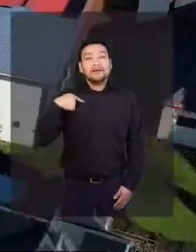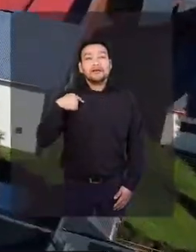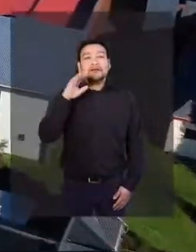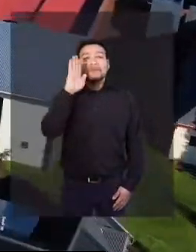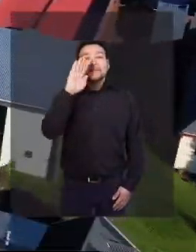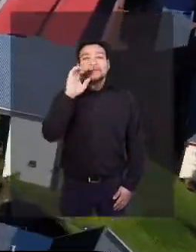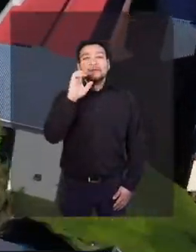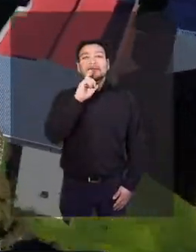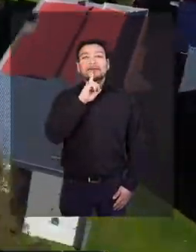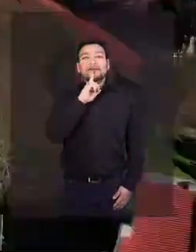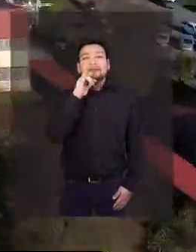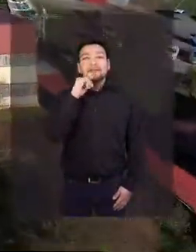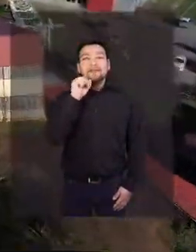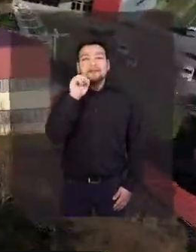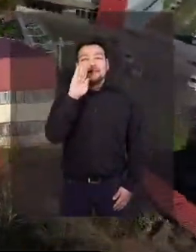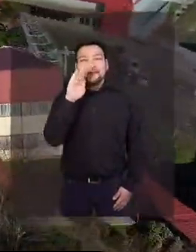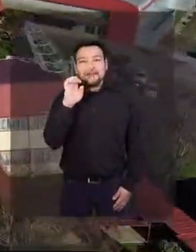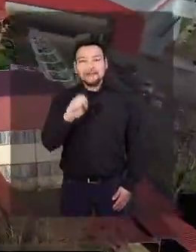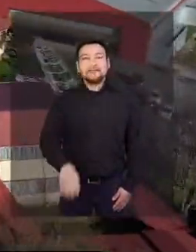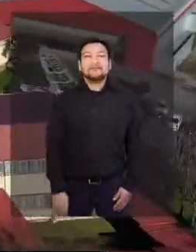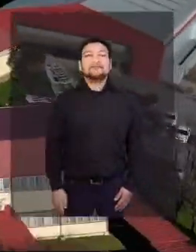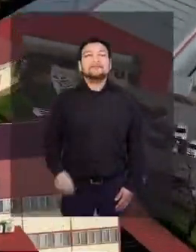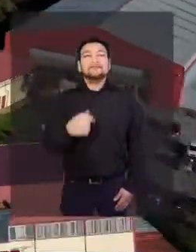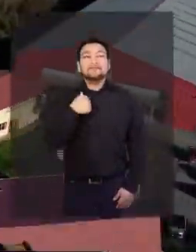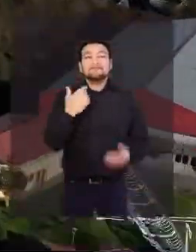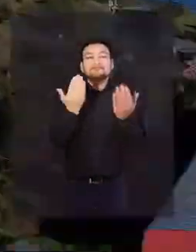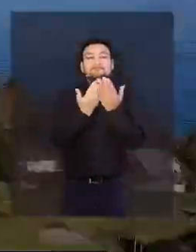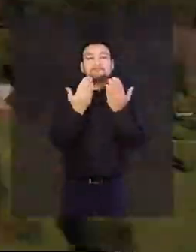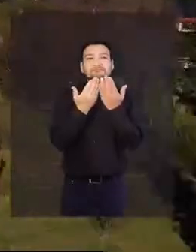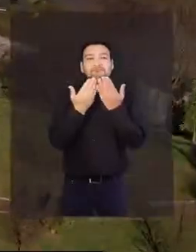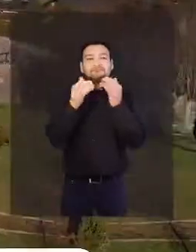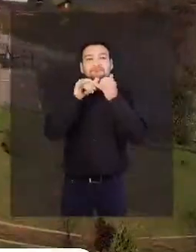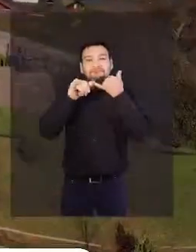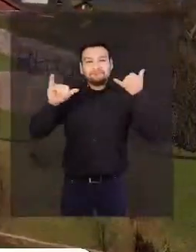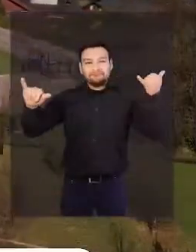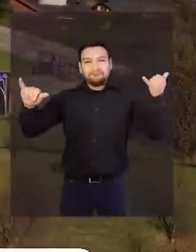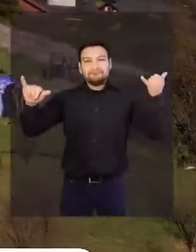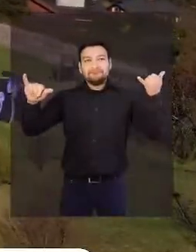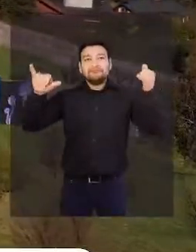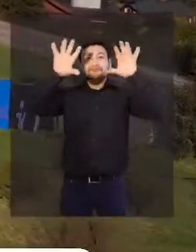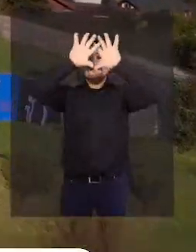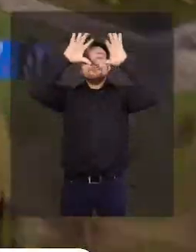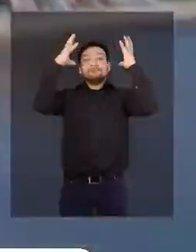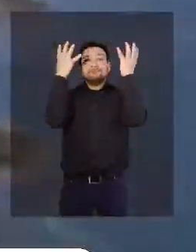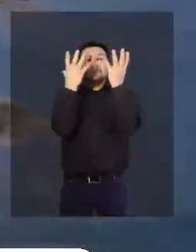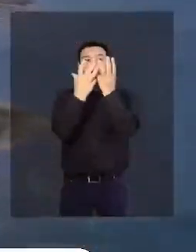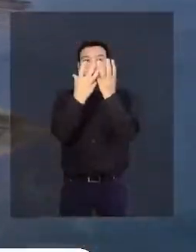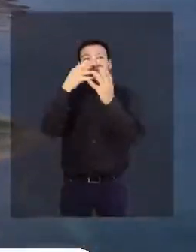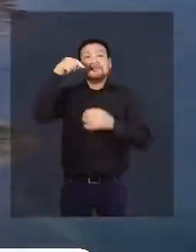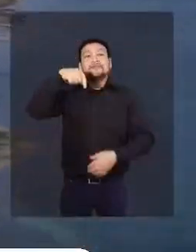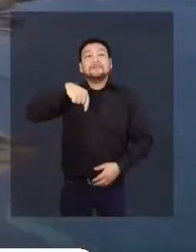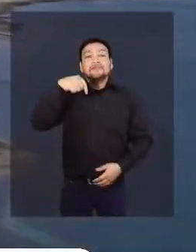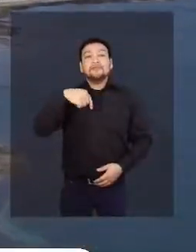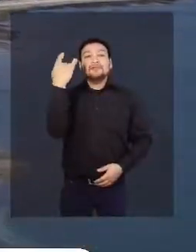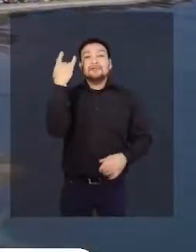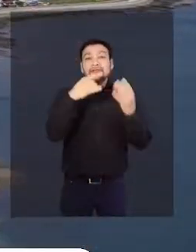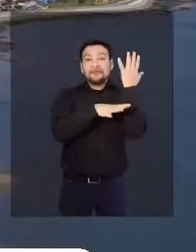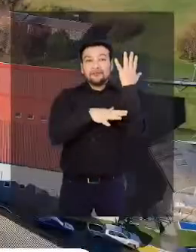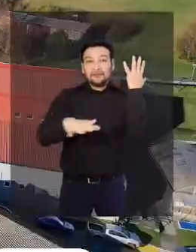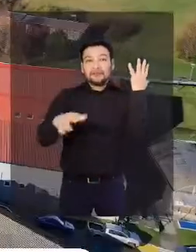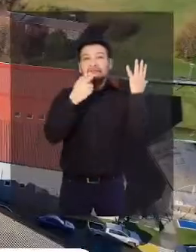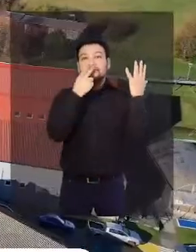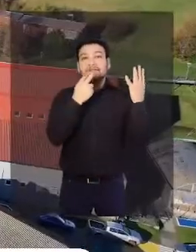Bienvenidos a la Universidad Austral de Chile, sede Puerto Montt, ubicada en el inicio de la carretera austral y